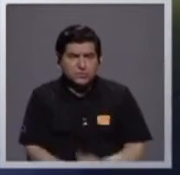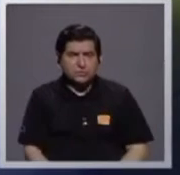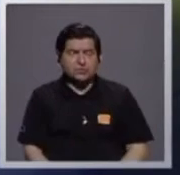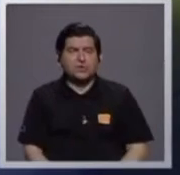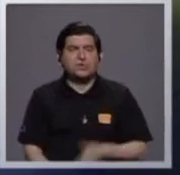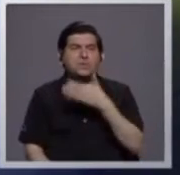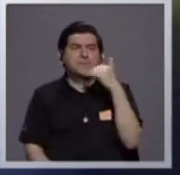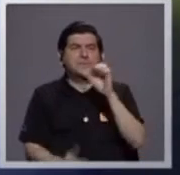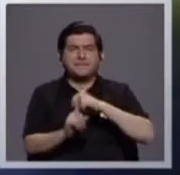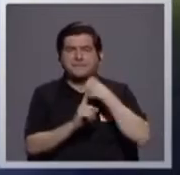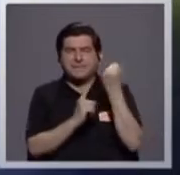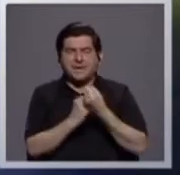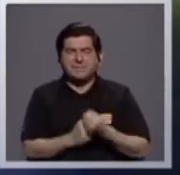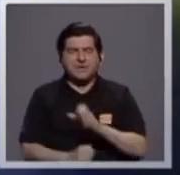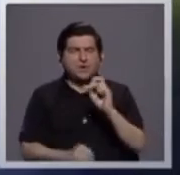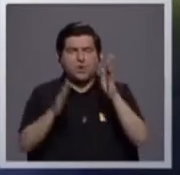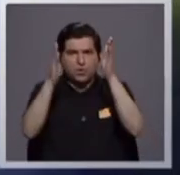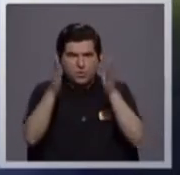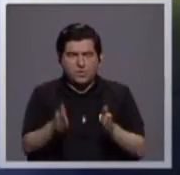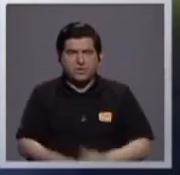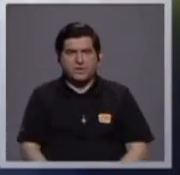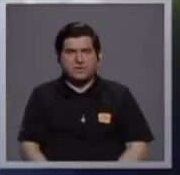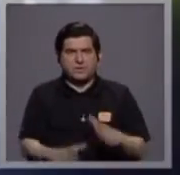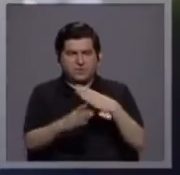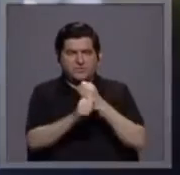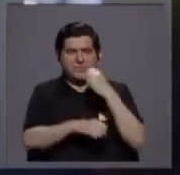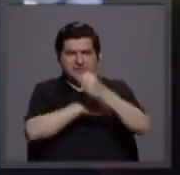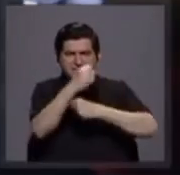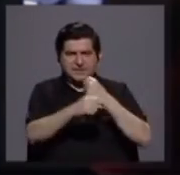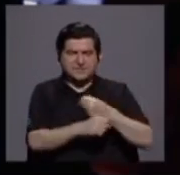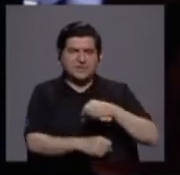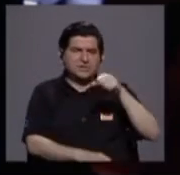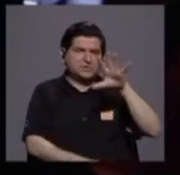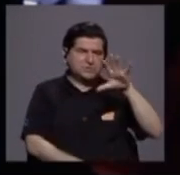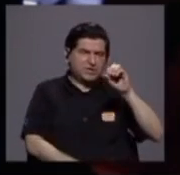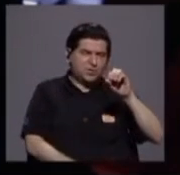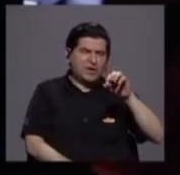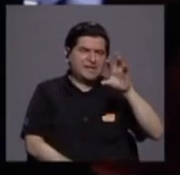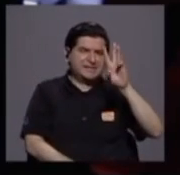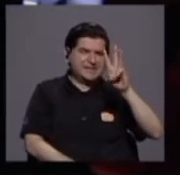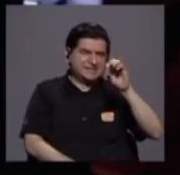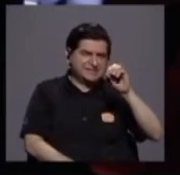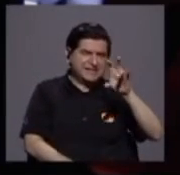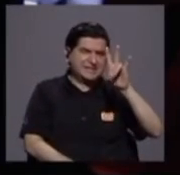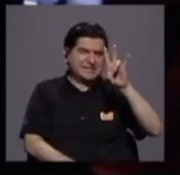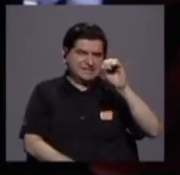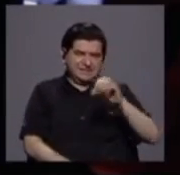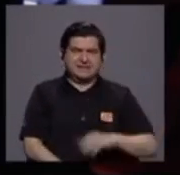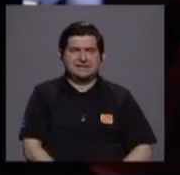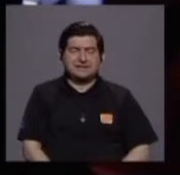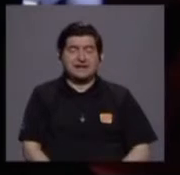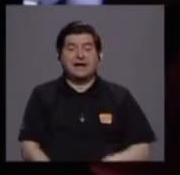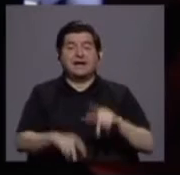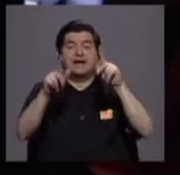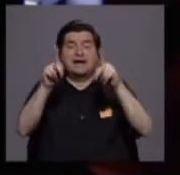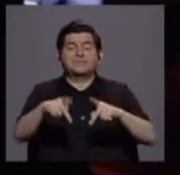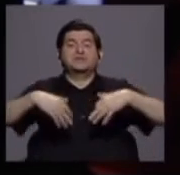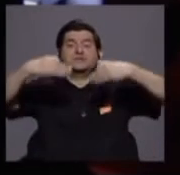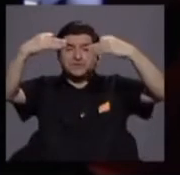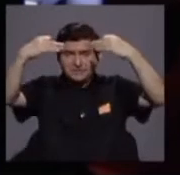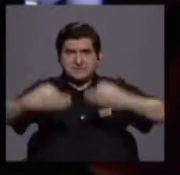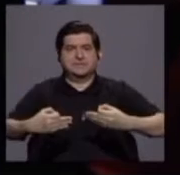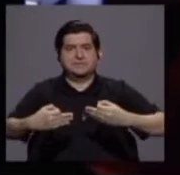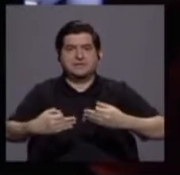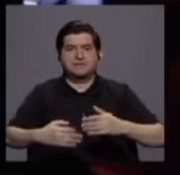mejorar la situación de los costarricenses, como se hizo en los años 50, 60 y 70, viene porque la gente toma la